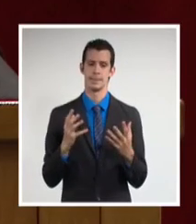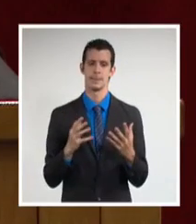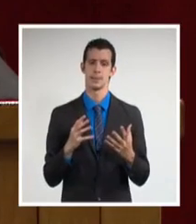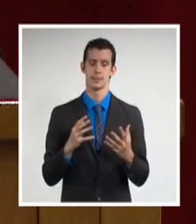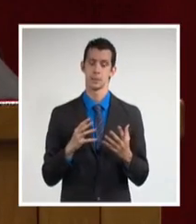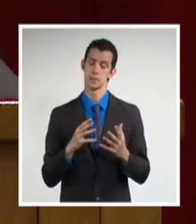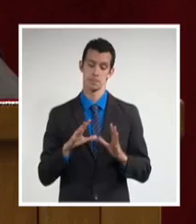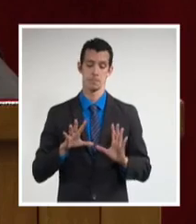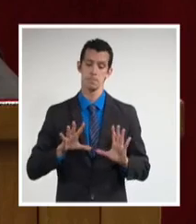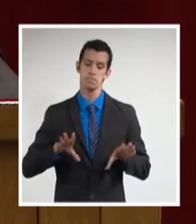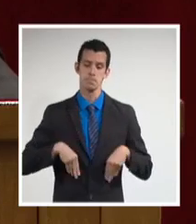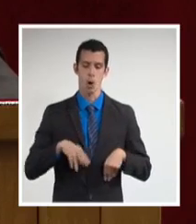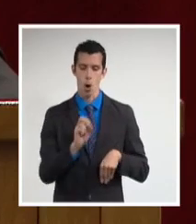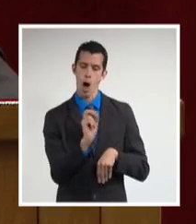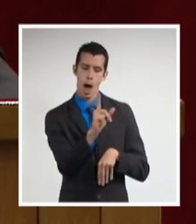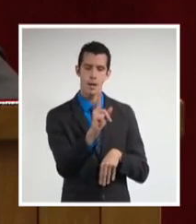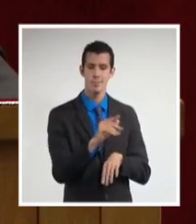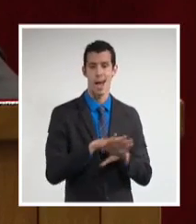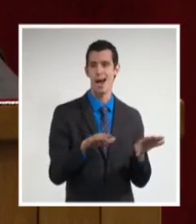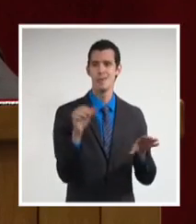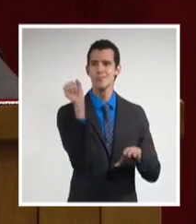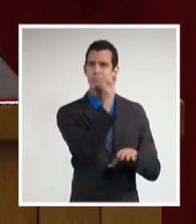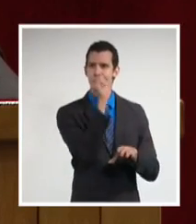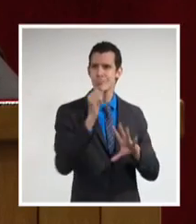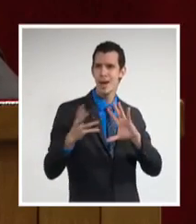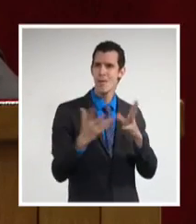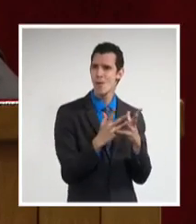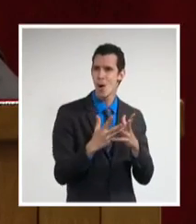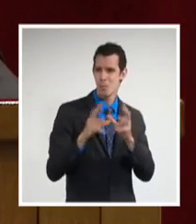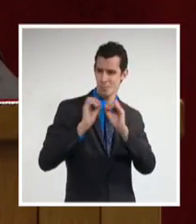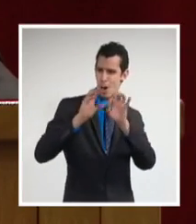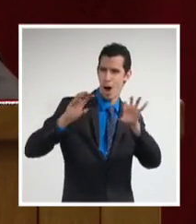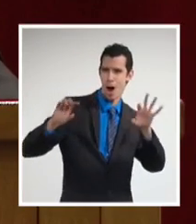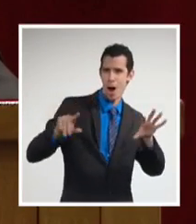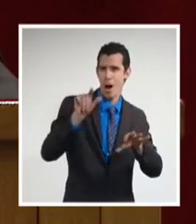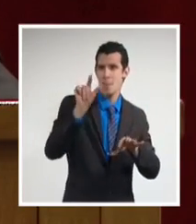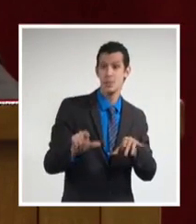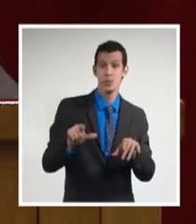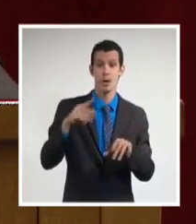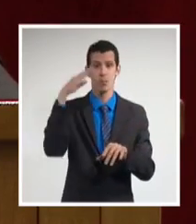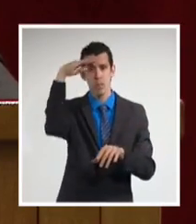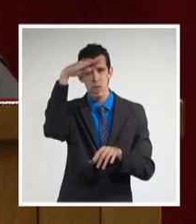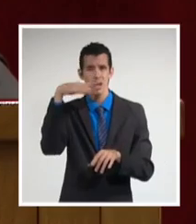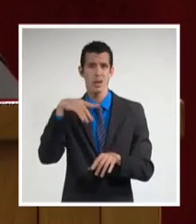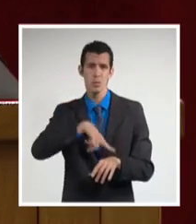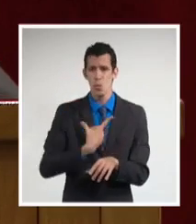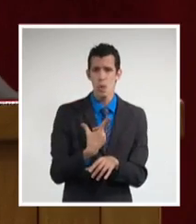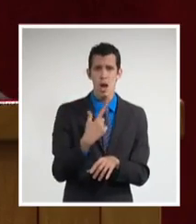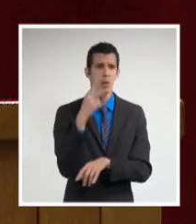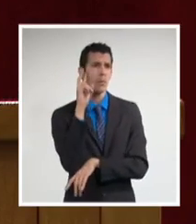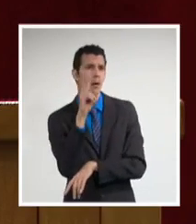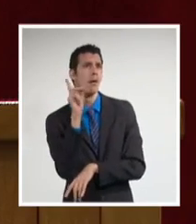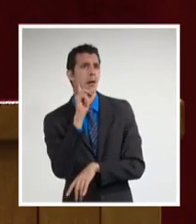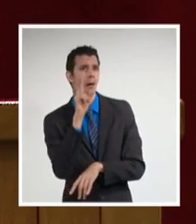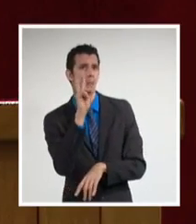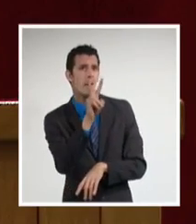aberrante censura. Son los métodos macartistas de estos increíbles de la libertad de expresión a punta de